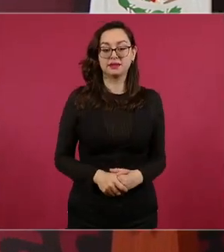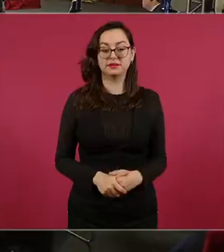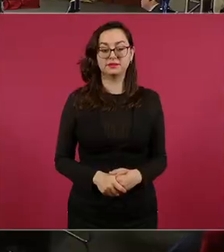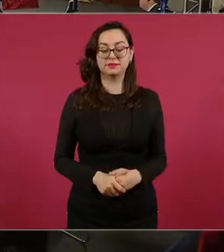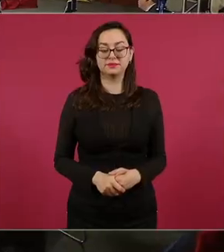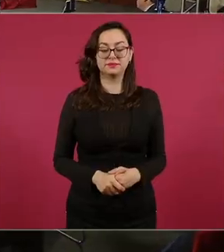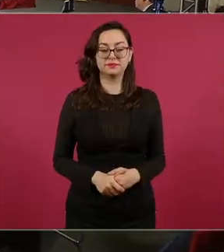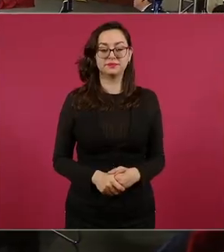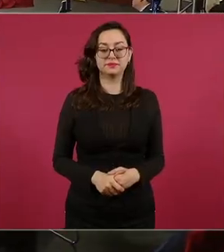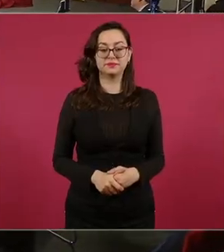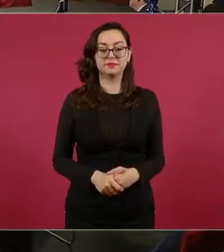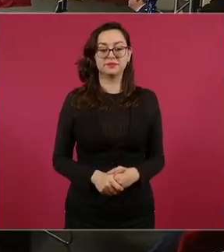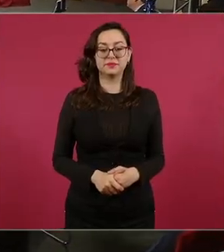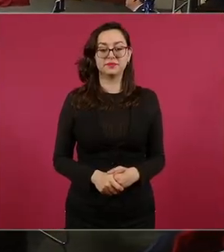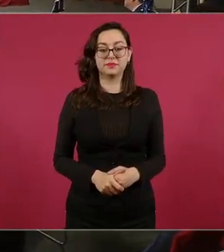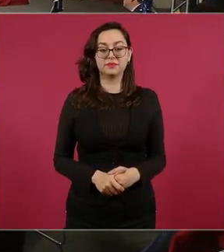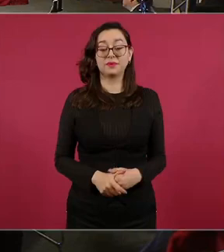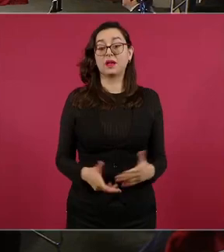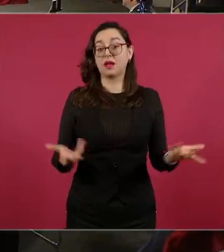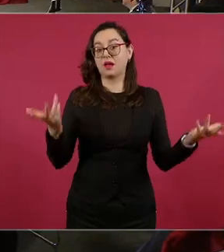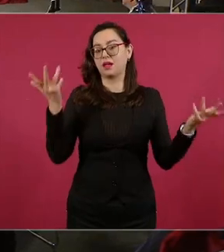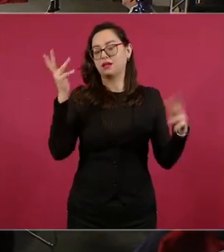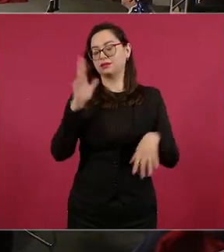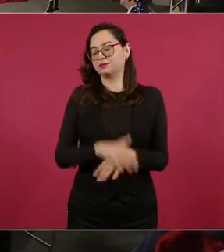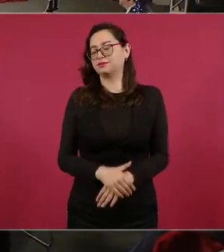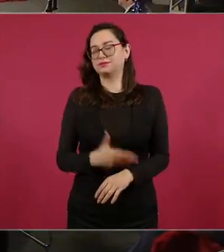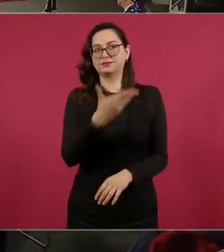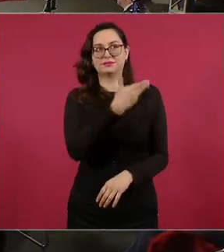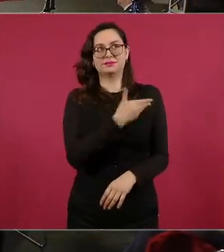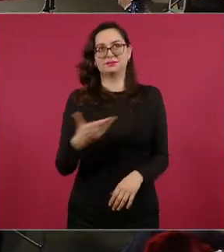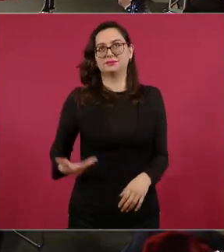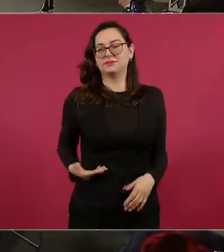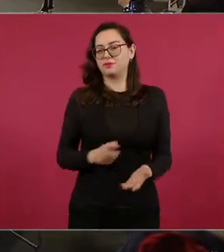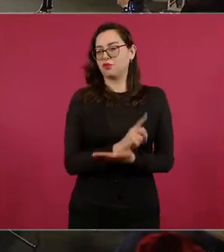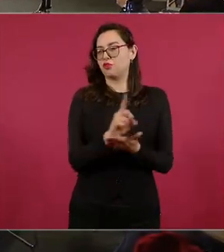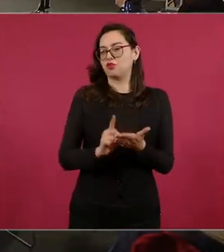narcopresidente ah narcopresidente no ese es número uno